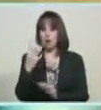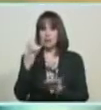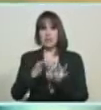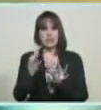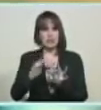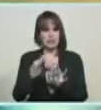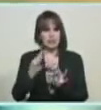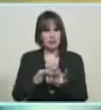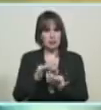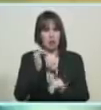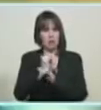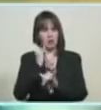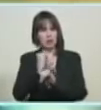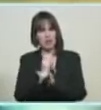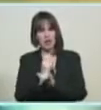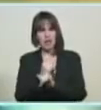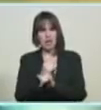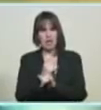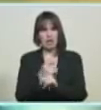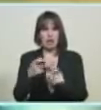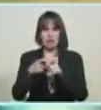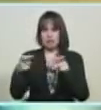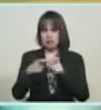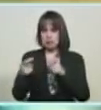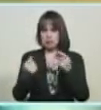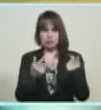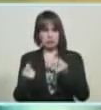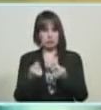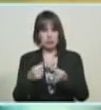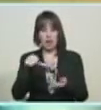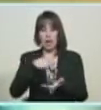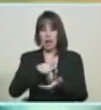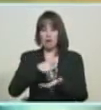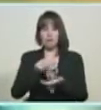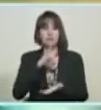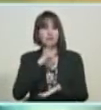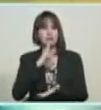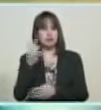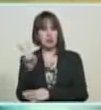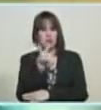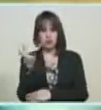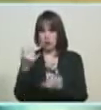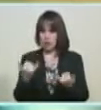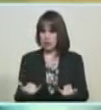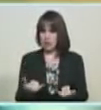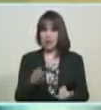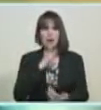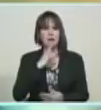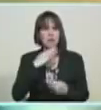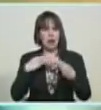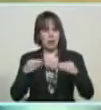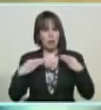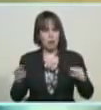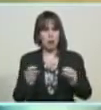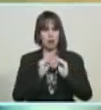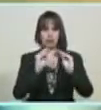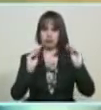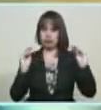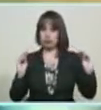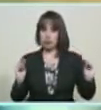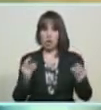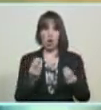vía electrónica y por la vía física. Ya el Banco Central de Venezuela y la banca pública anunciará